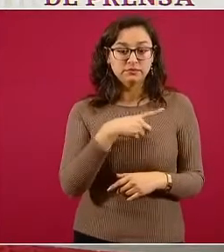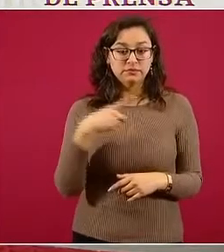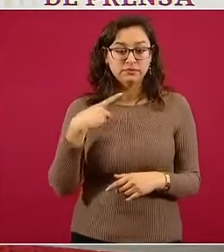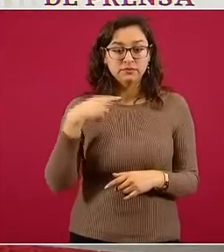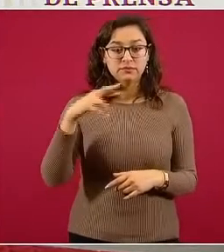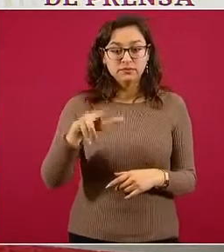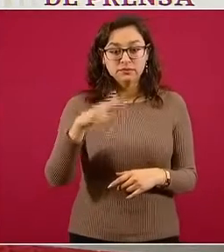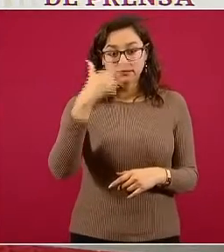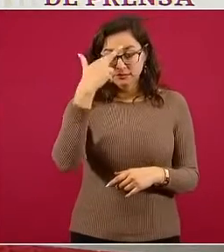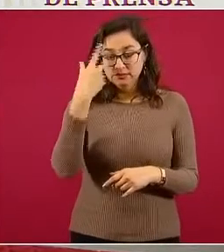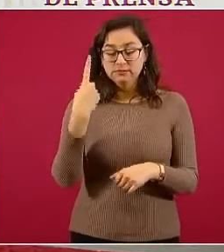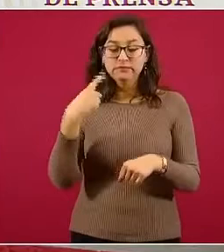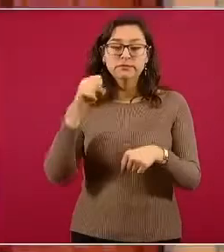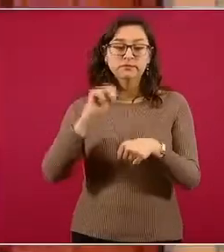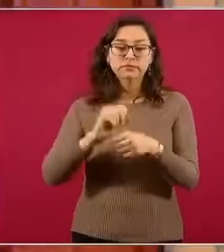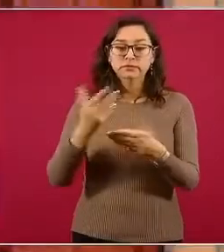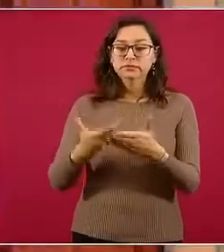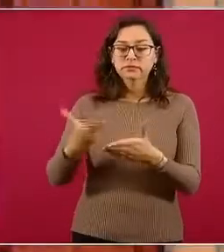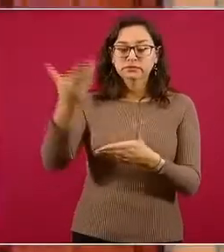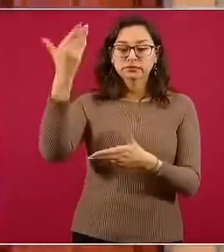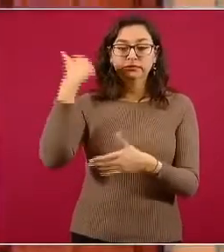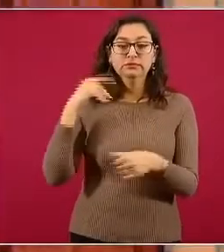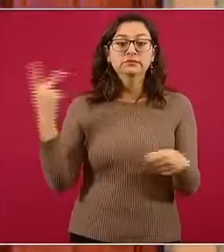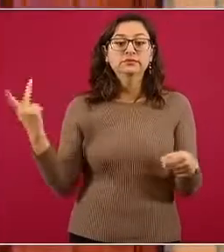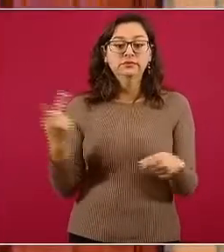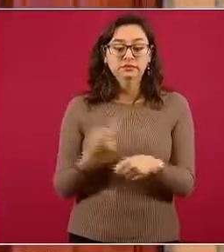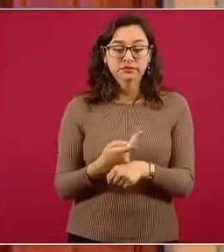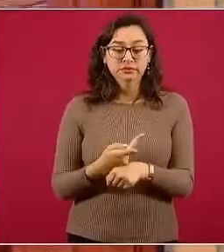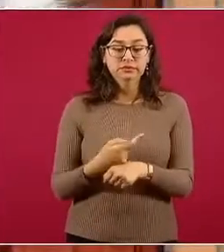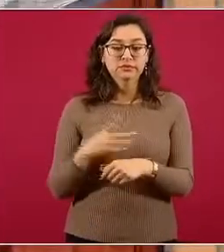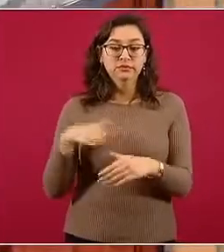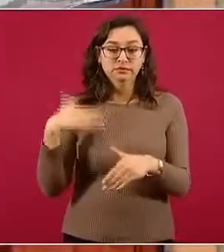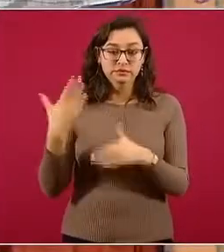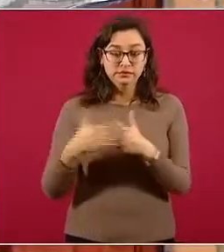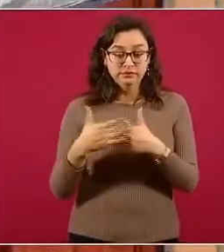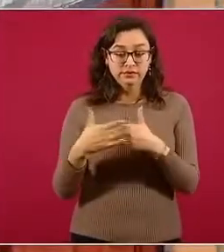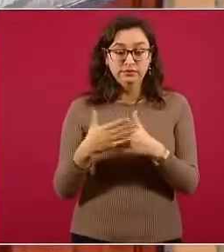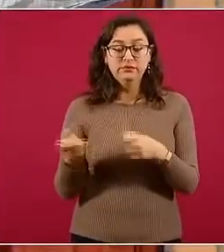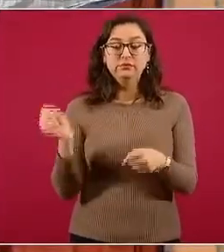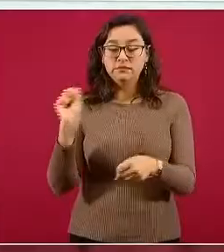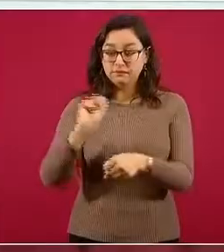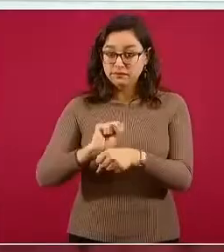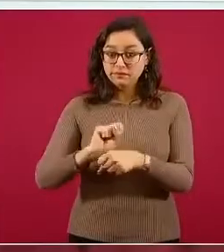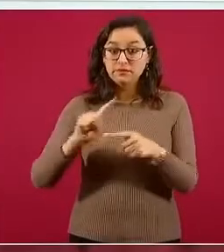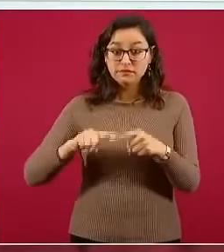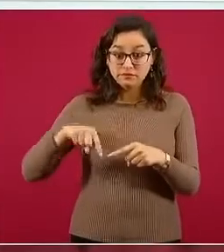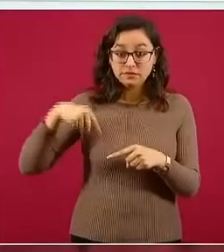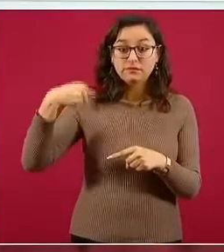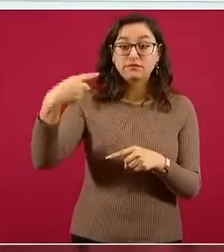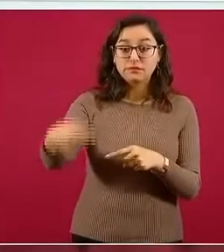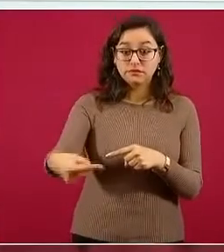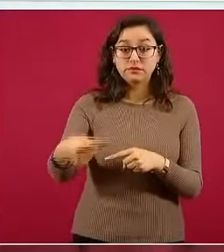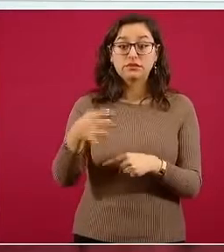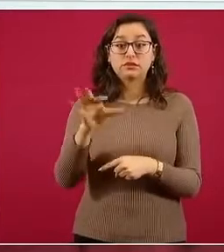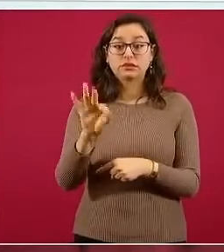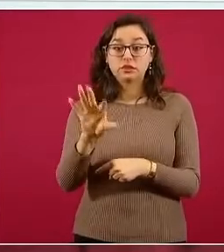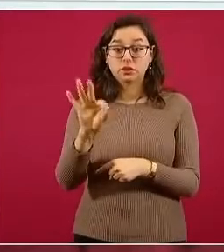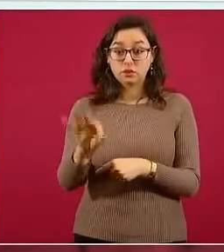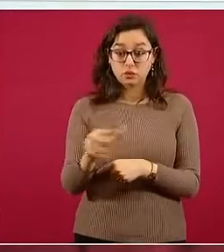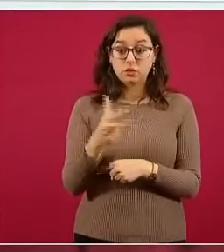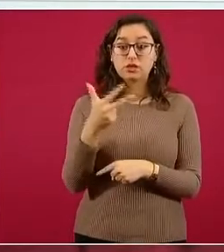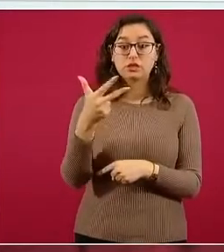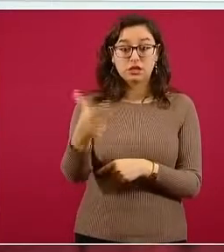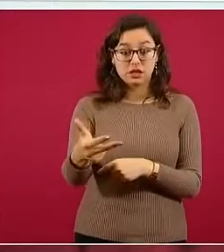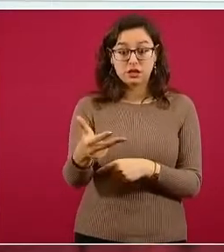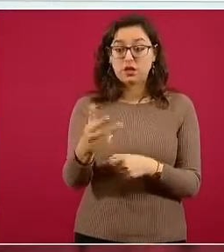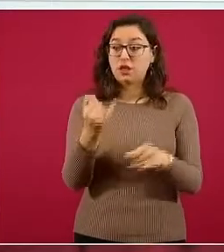semana pasada, en el momento en que nosotros identificamos que la siguiente semana, es decir, en este caso, si la semana 48, que